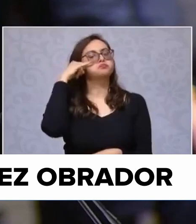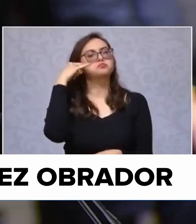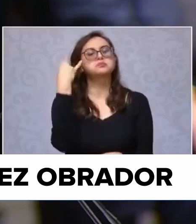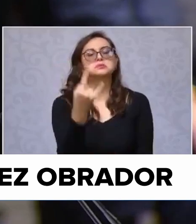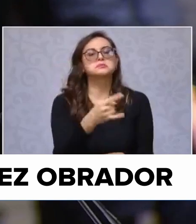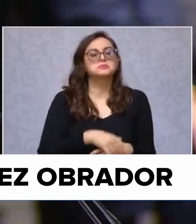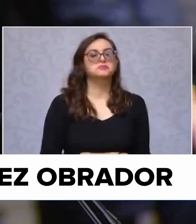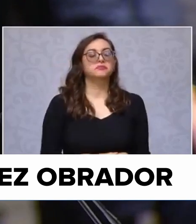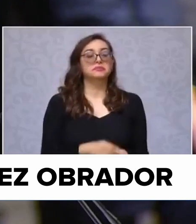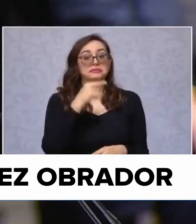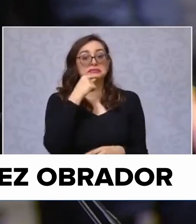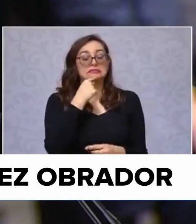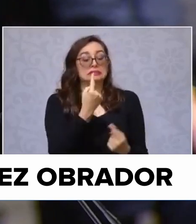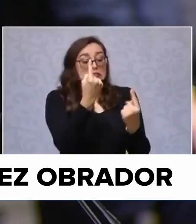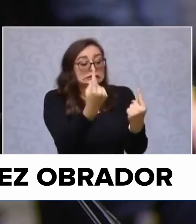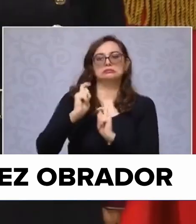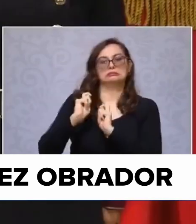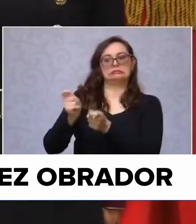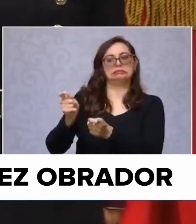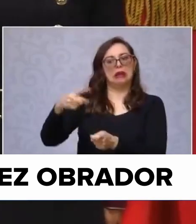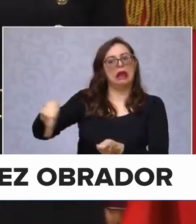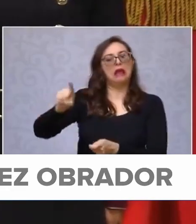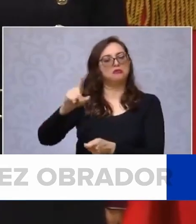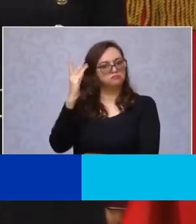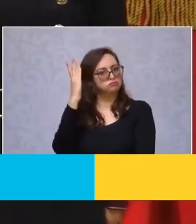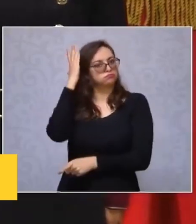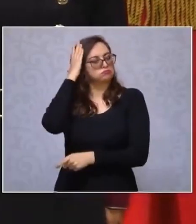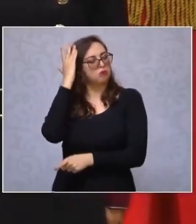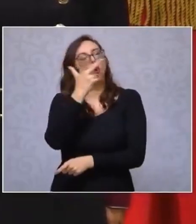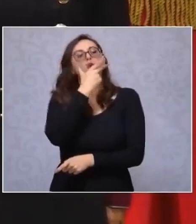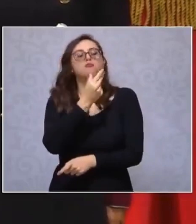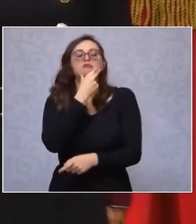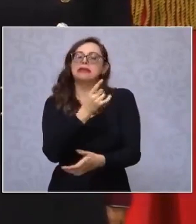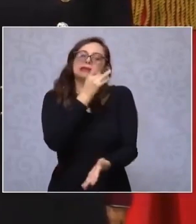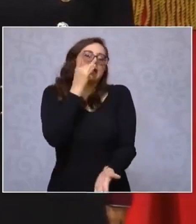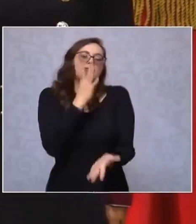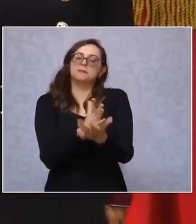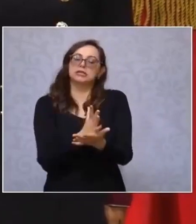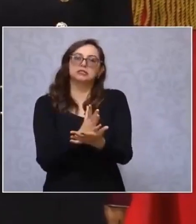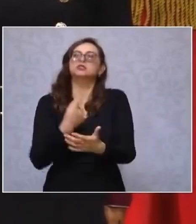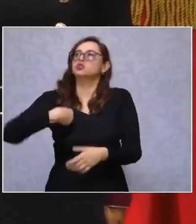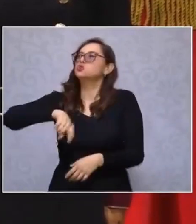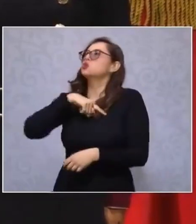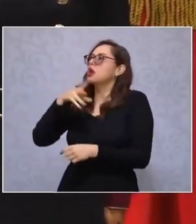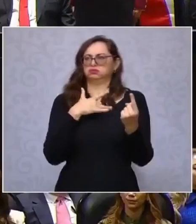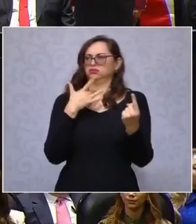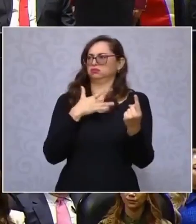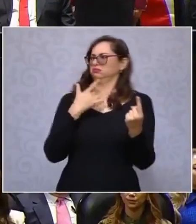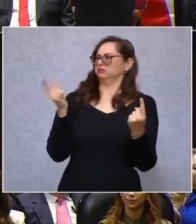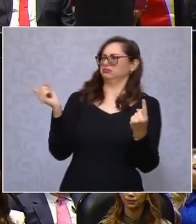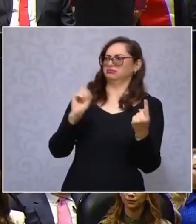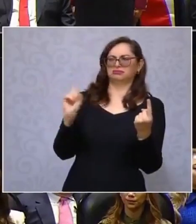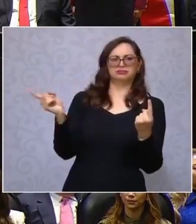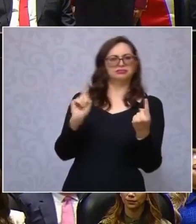se respetarán las libertades civiles y las inversiones privadas, en medio de preocupaciones por proyectos de ley impulsados por su predecesor y